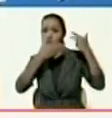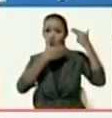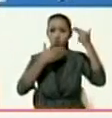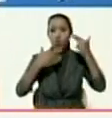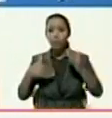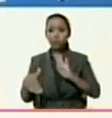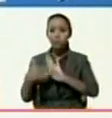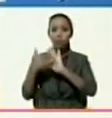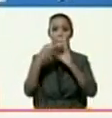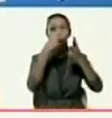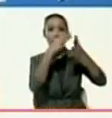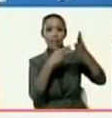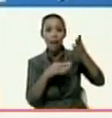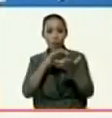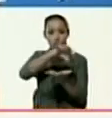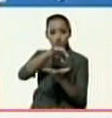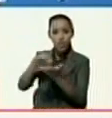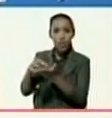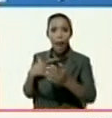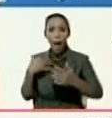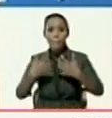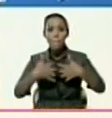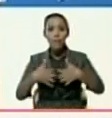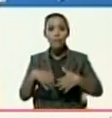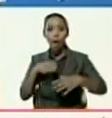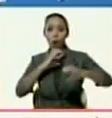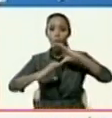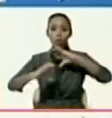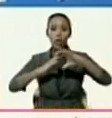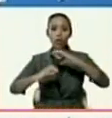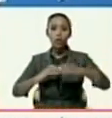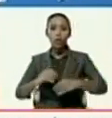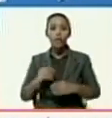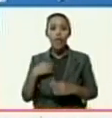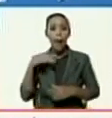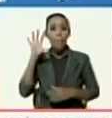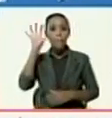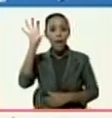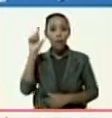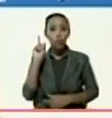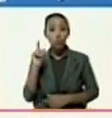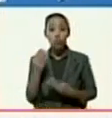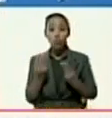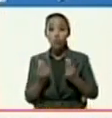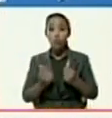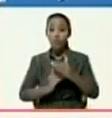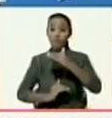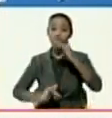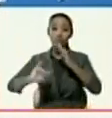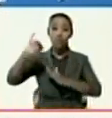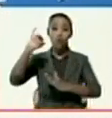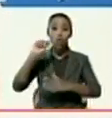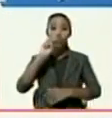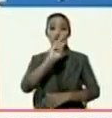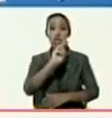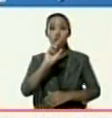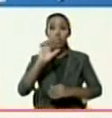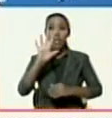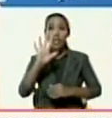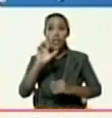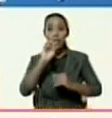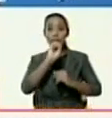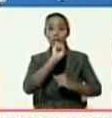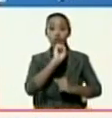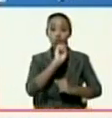el material estratégico de la empresa de telecomunicaciones del país. Una cifra que supera más de 275 millones de